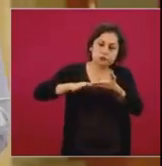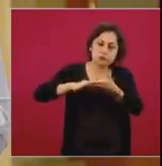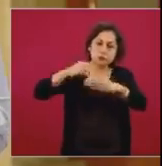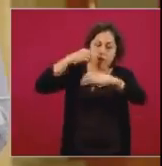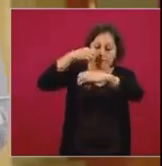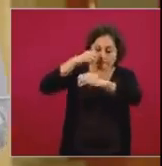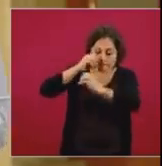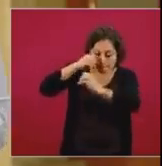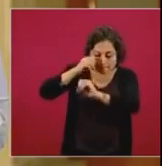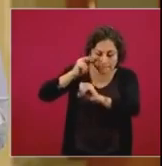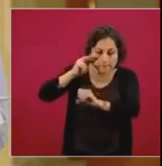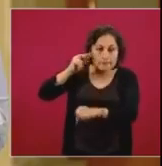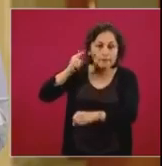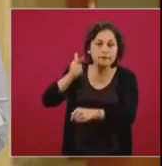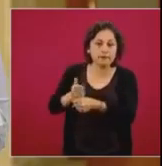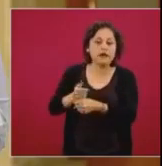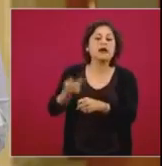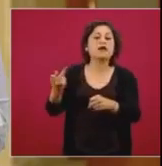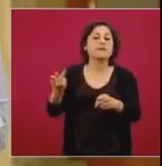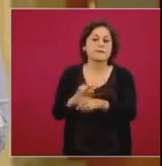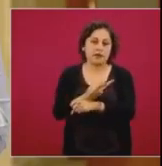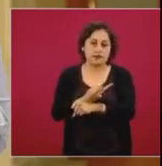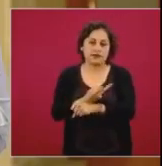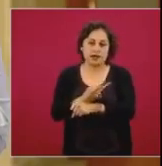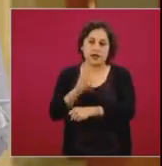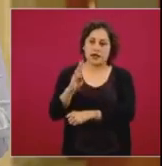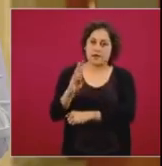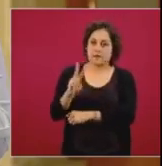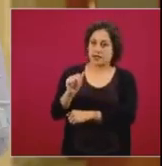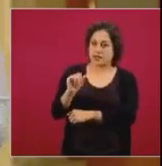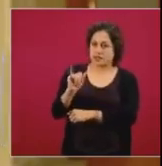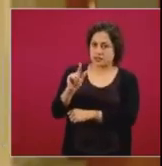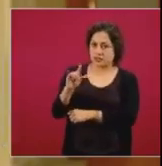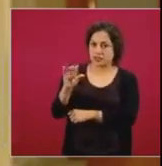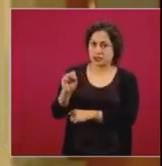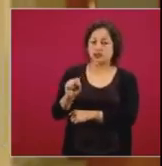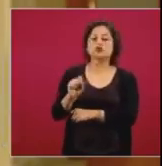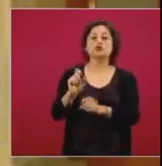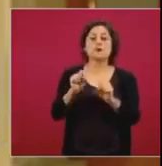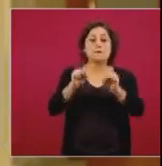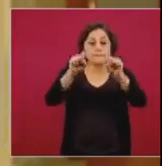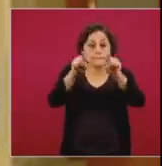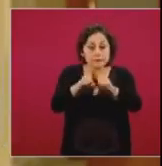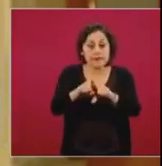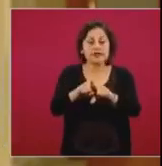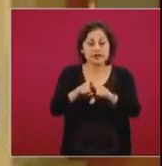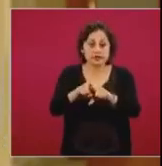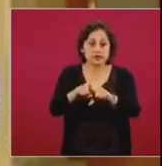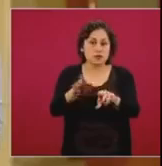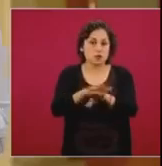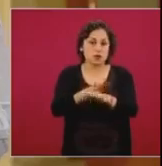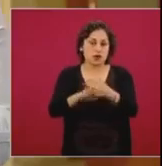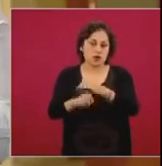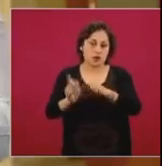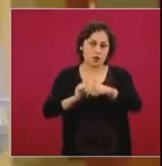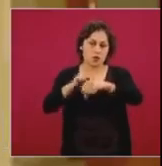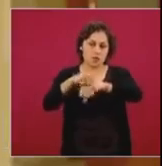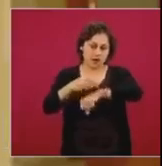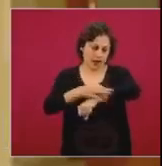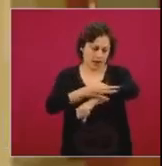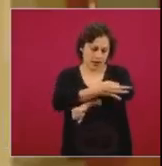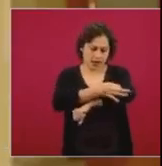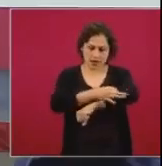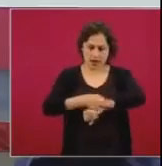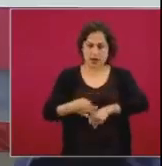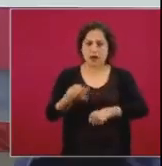esos bacilos. Y también con histopatología, tomamos un pedacito de las lesiones que podemos tener en piel y se